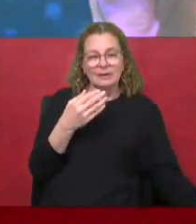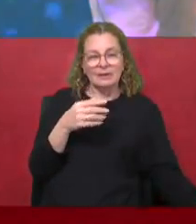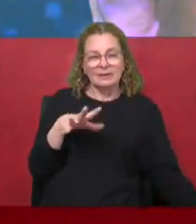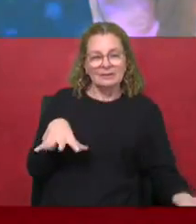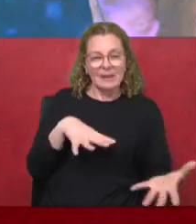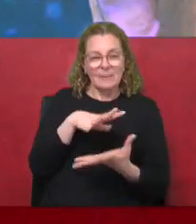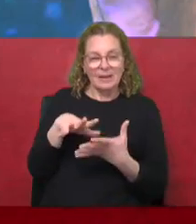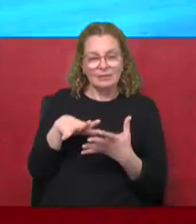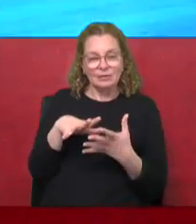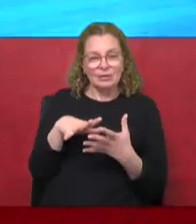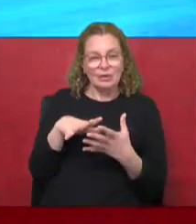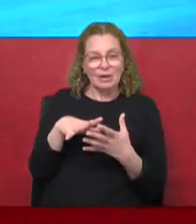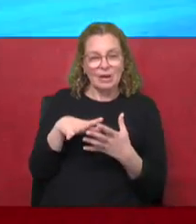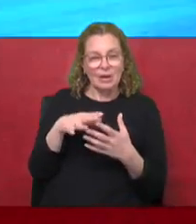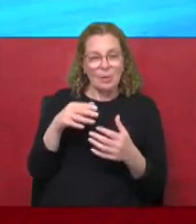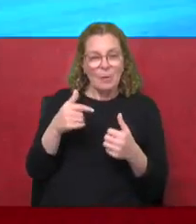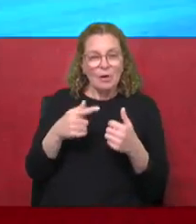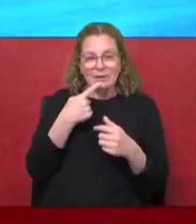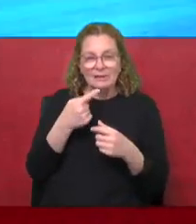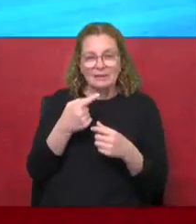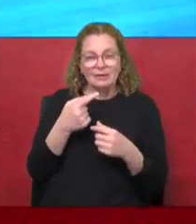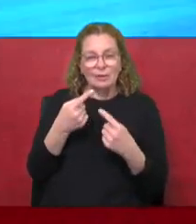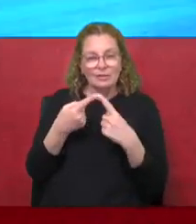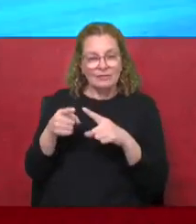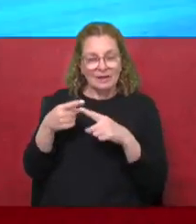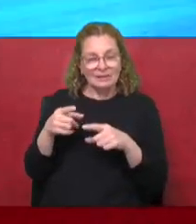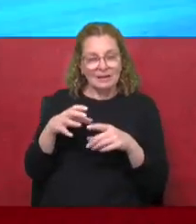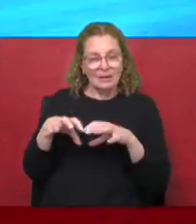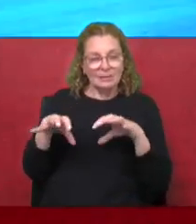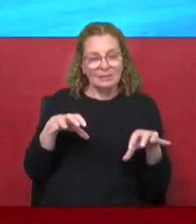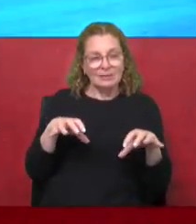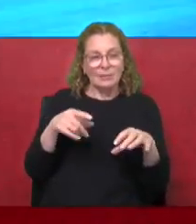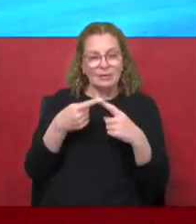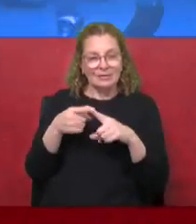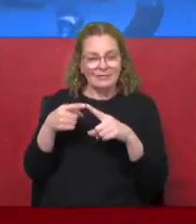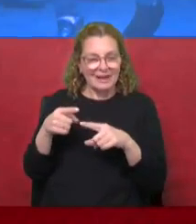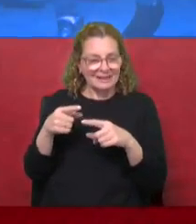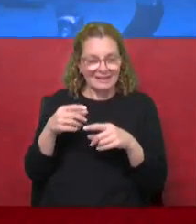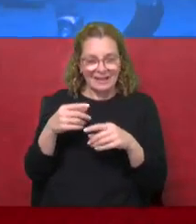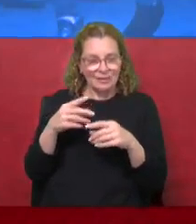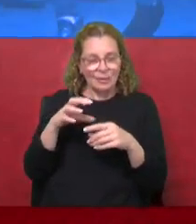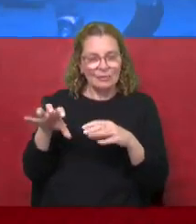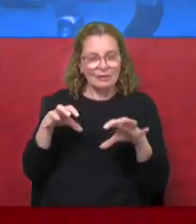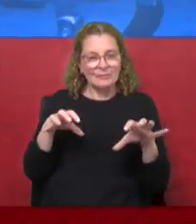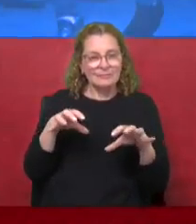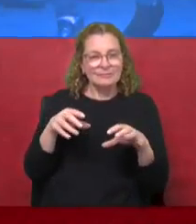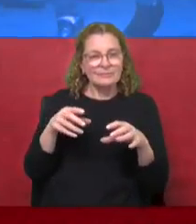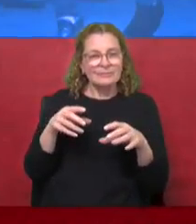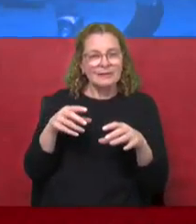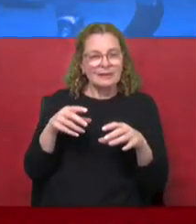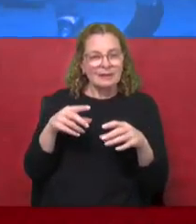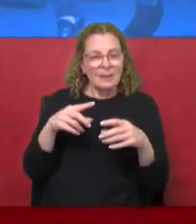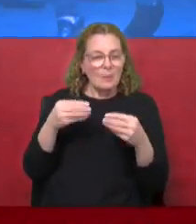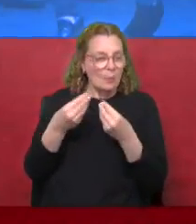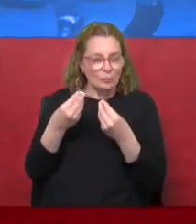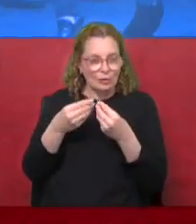que estamos formando como medio de competencia, con distintas categorías como runway, bowfen, old way, new way, y etcétera,